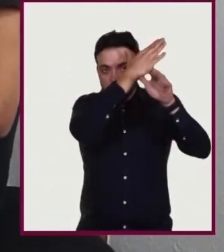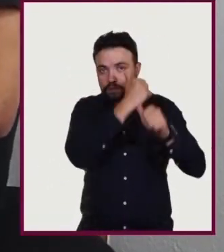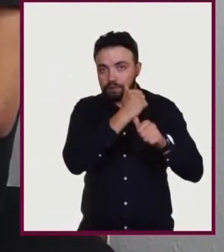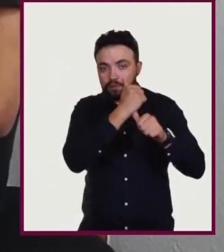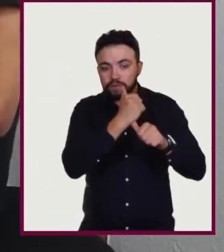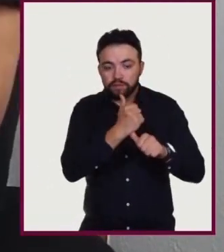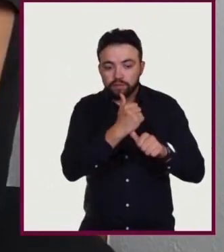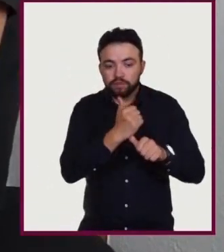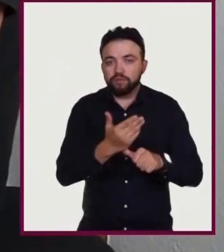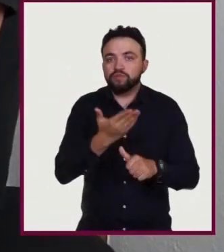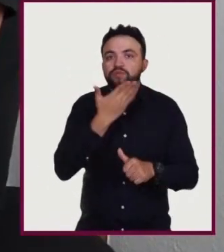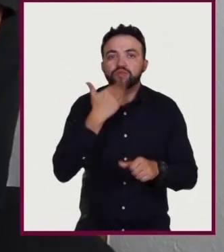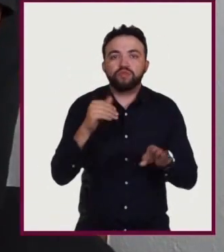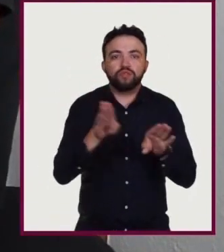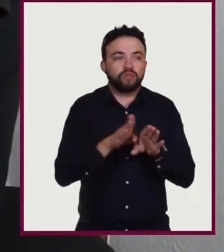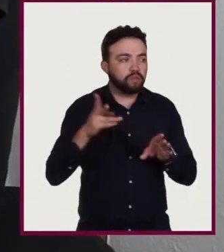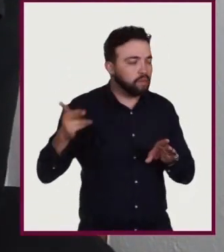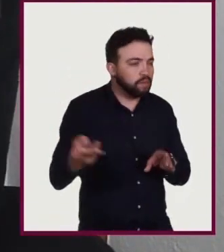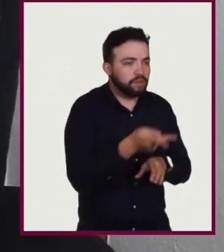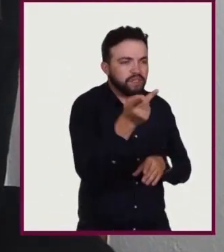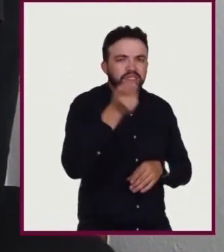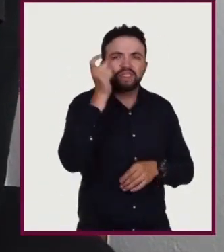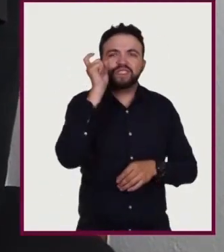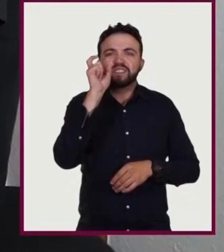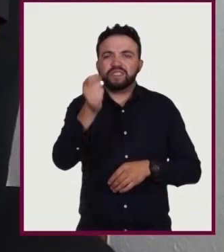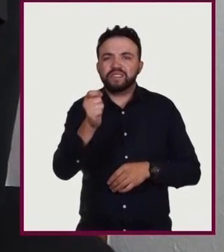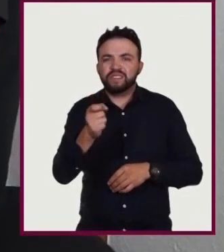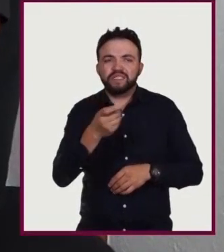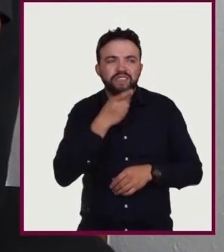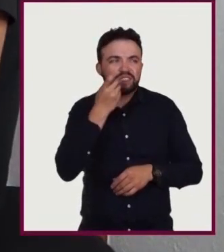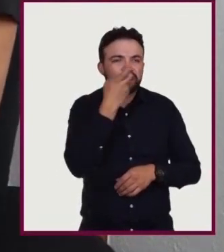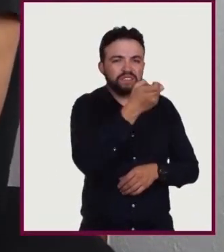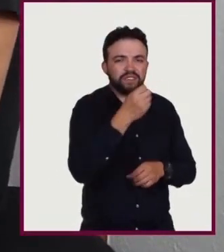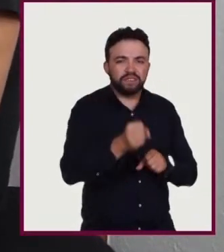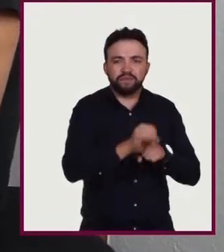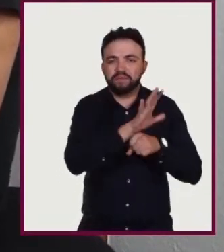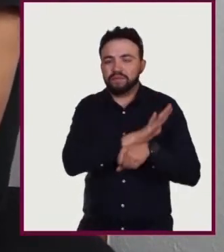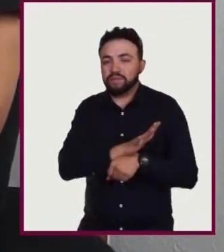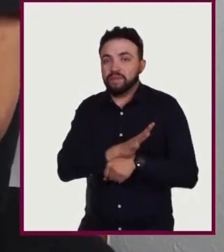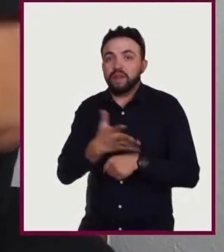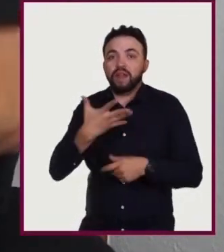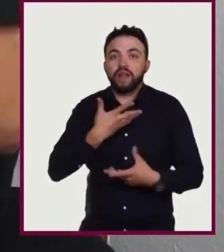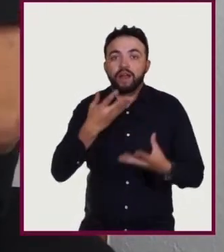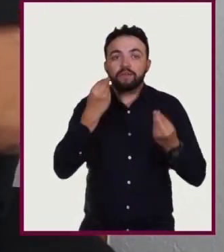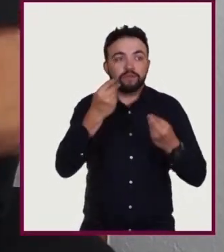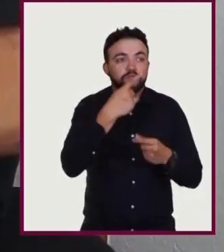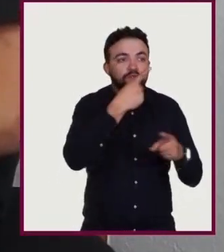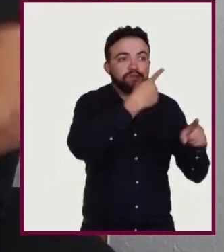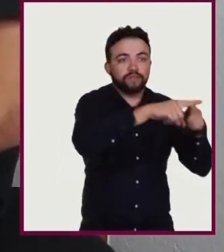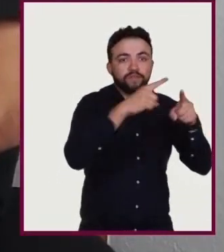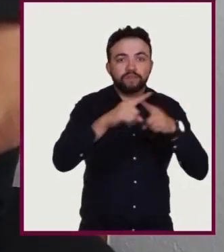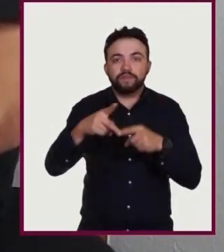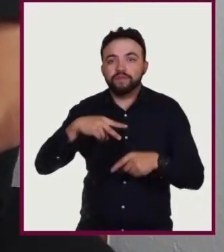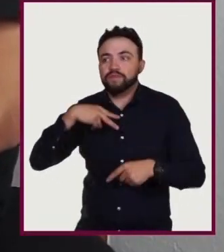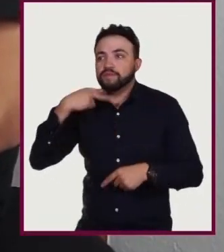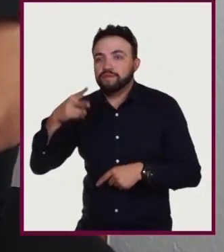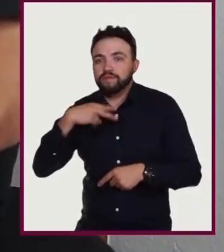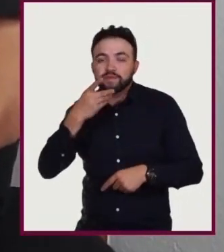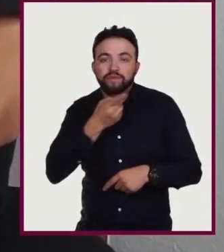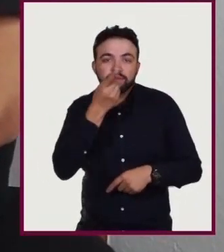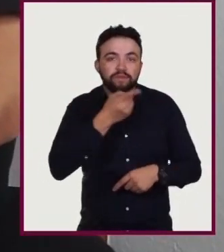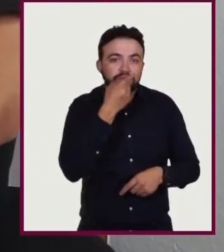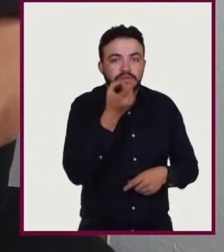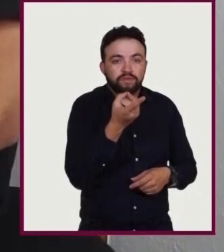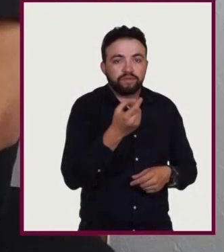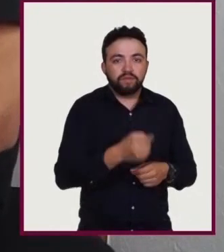no hay un consenso para saber qué es lo que significa esta pandemia, sino que hay muchas versiones y muchas formas de abordarla. Y en el